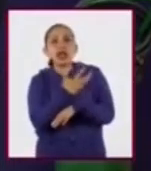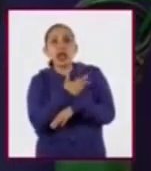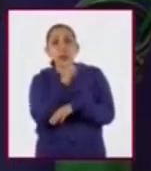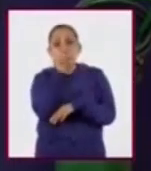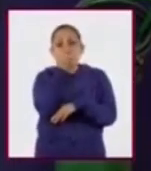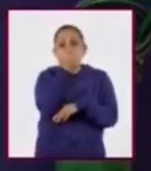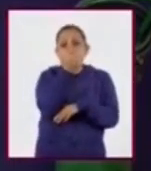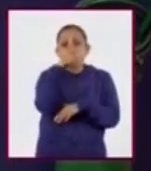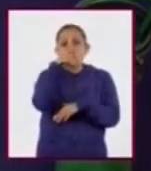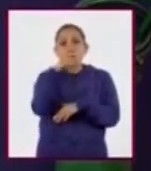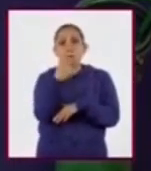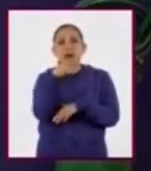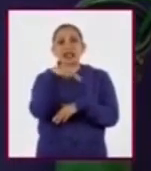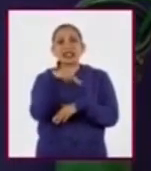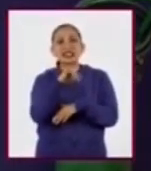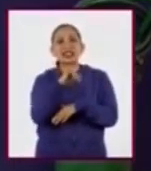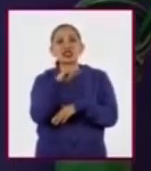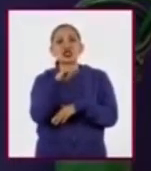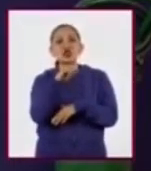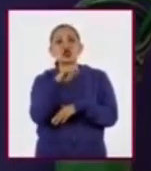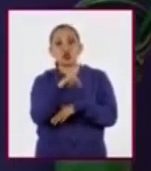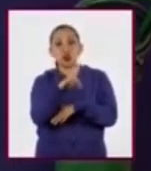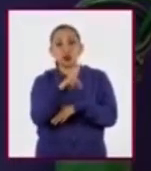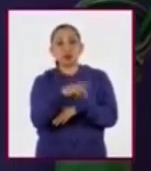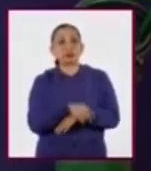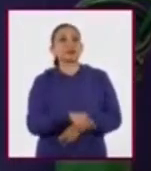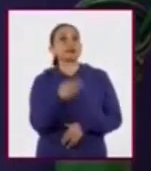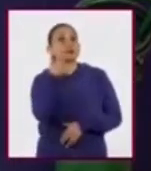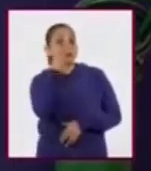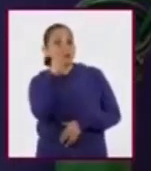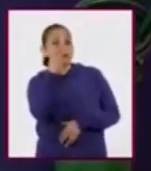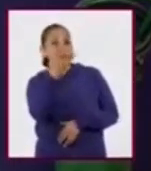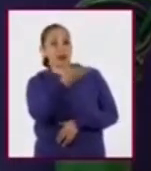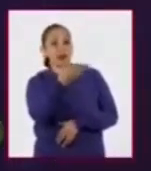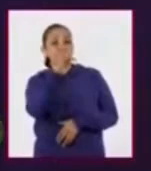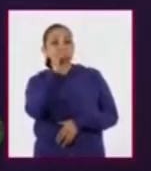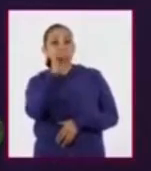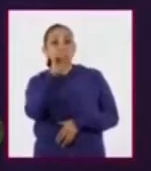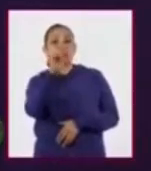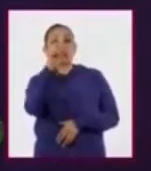menor magnitud de masa? ¡Correcto! Es el hidrógeno.